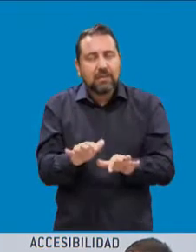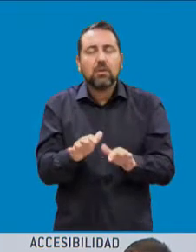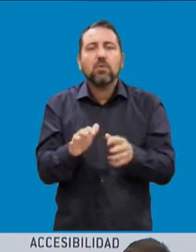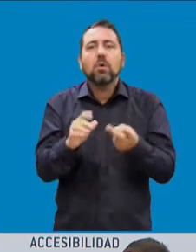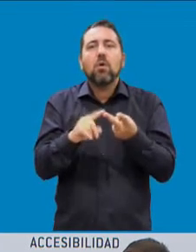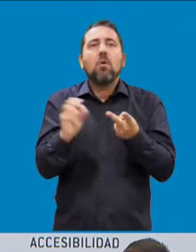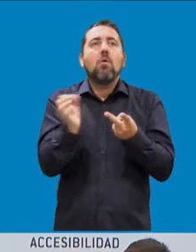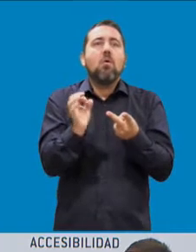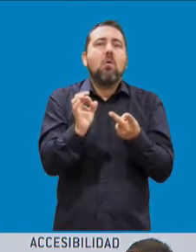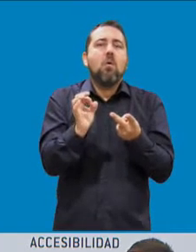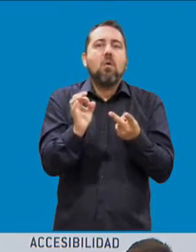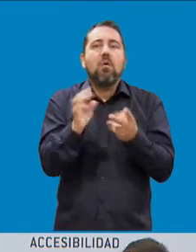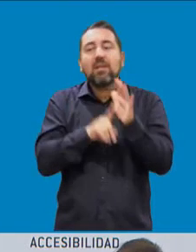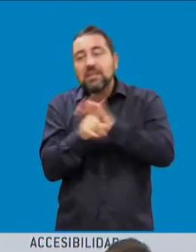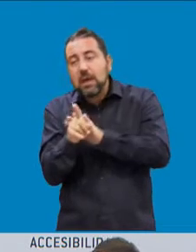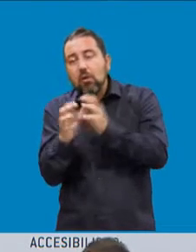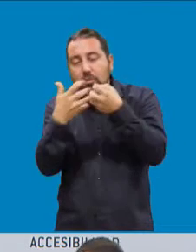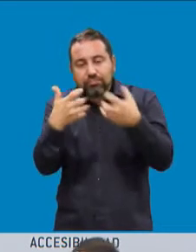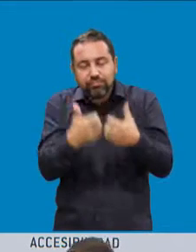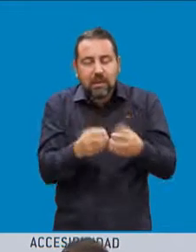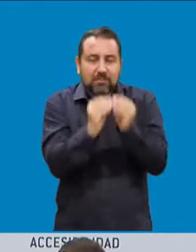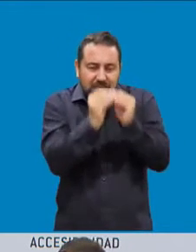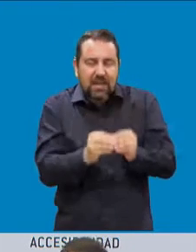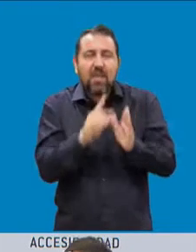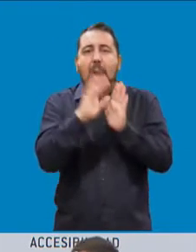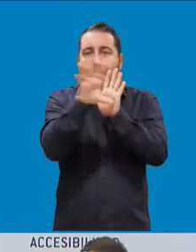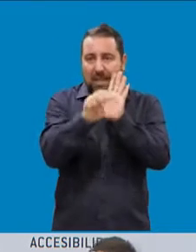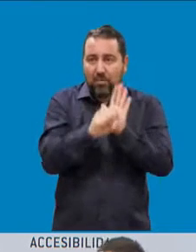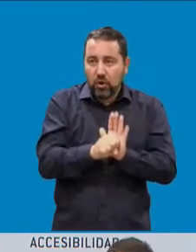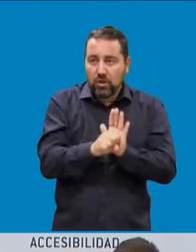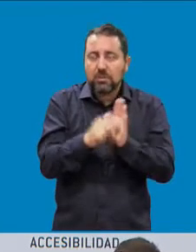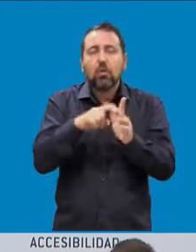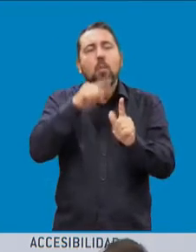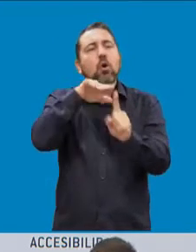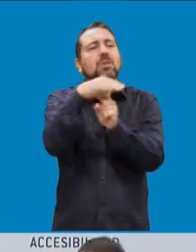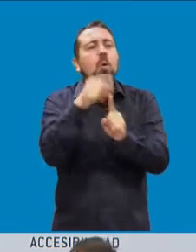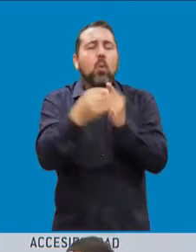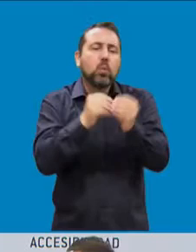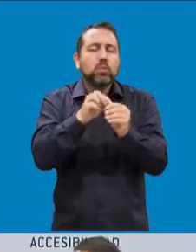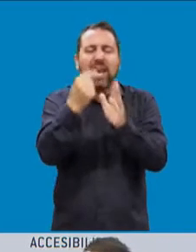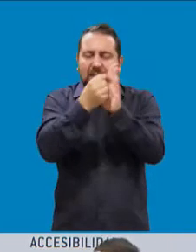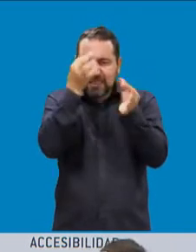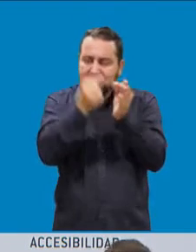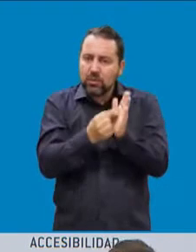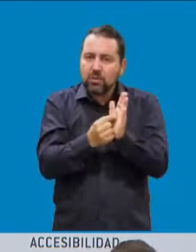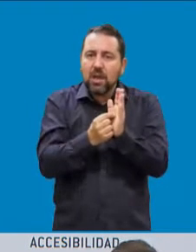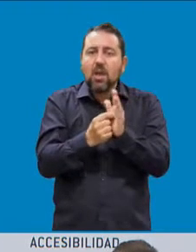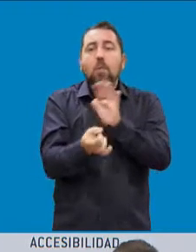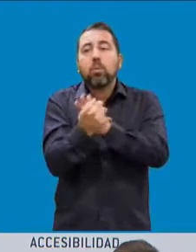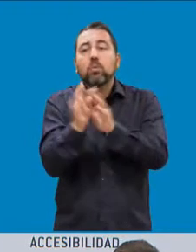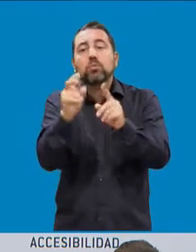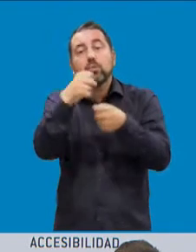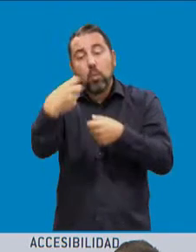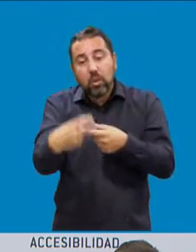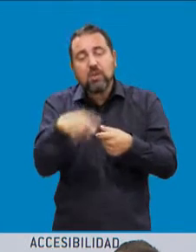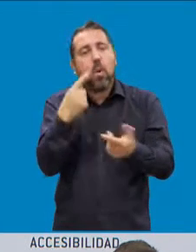todos los procesos informáticos o de desarrollo de aplicaciones, que es especificar el contexto de uso,